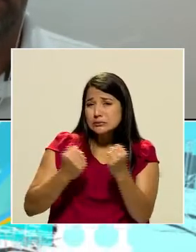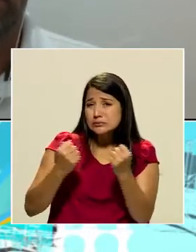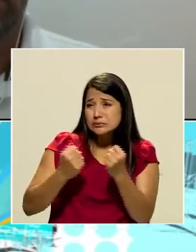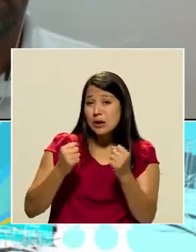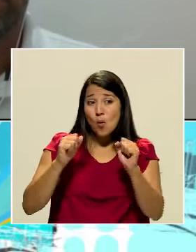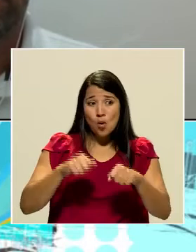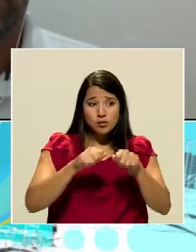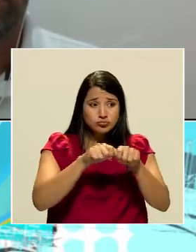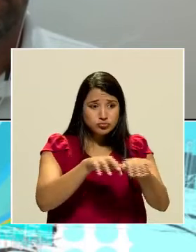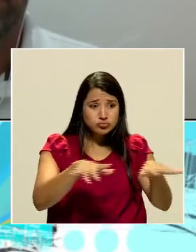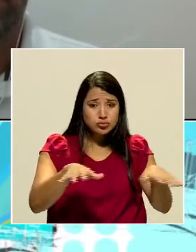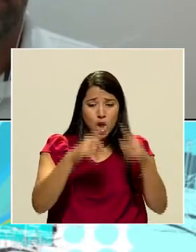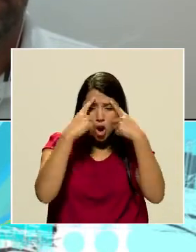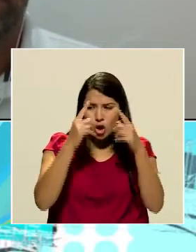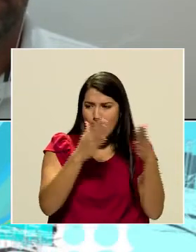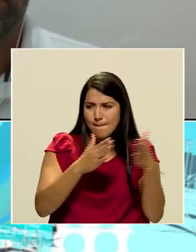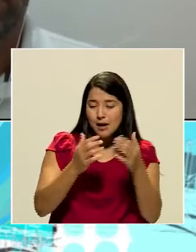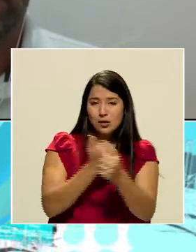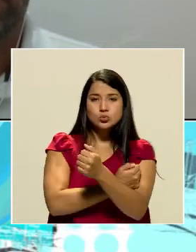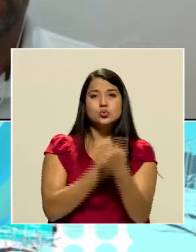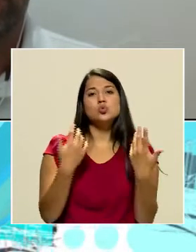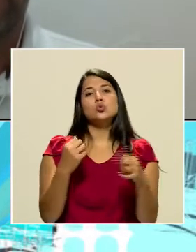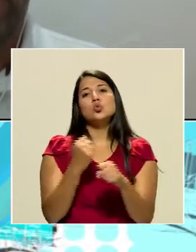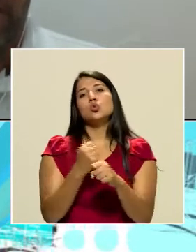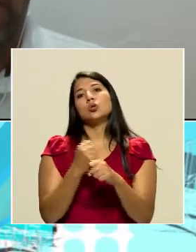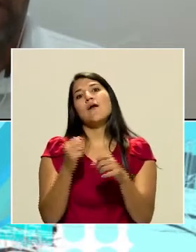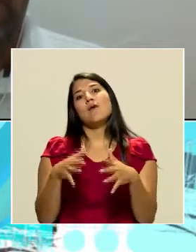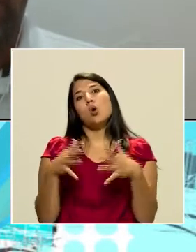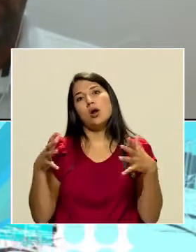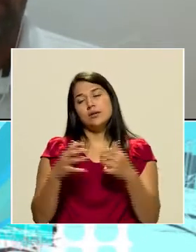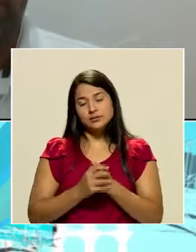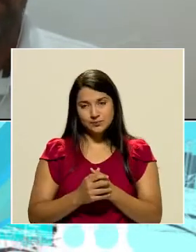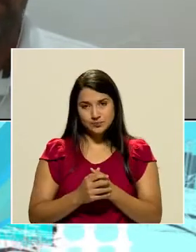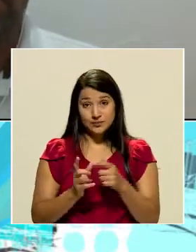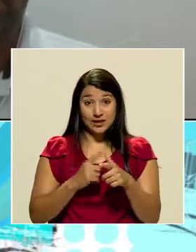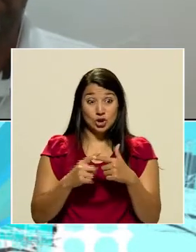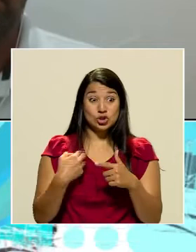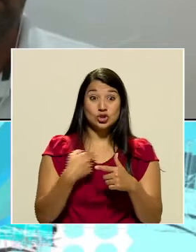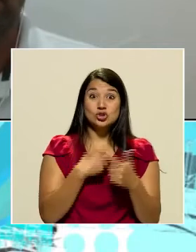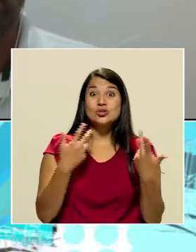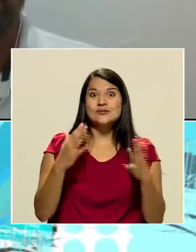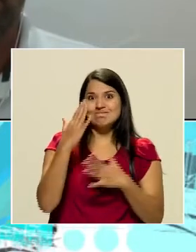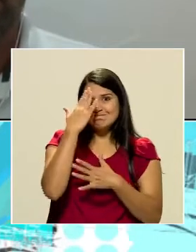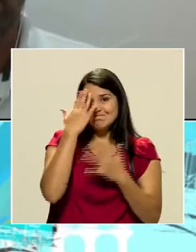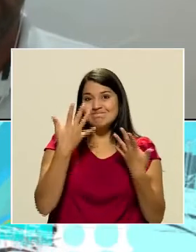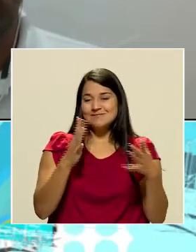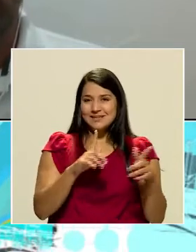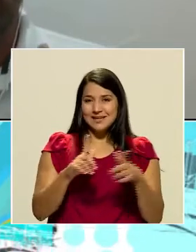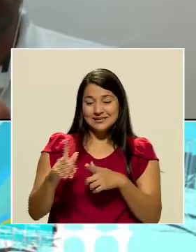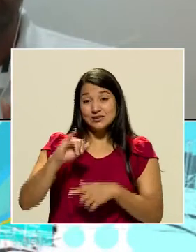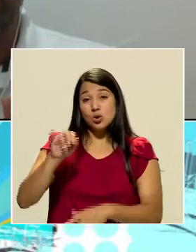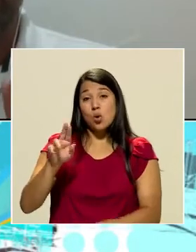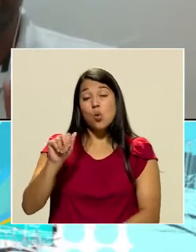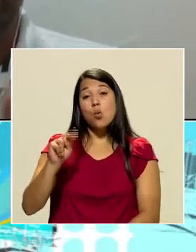vacunación masivo es una operación titánica. Así que estamos advertidos y preparados. Don Juan